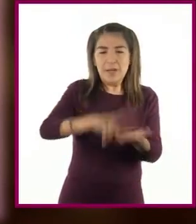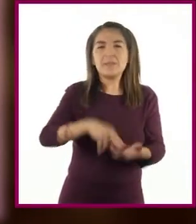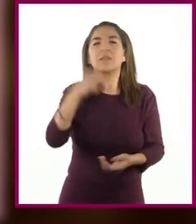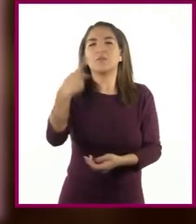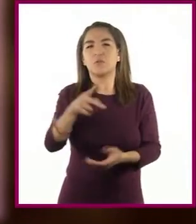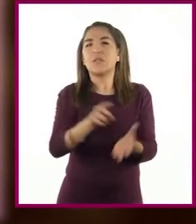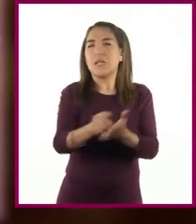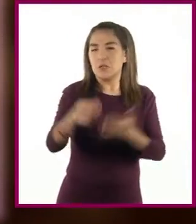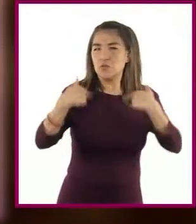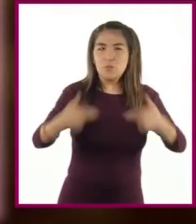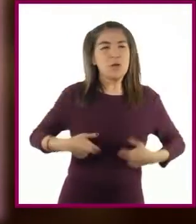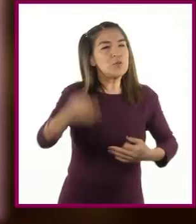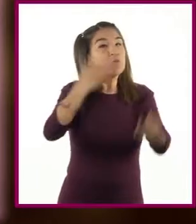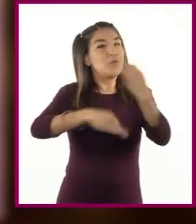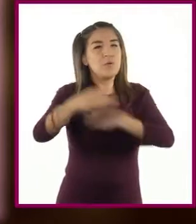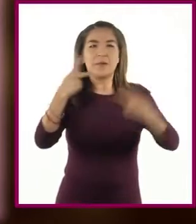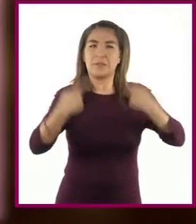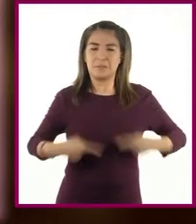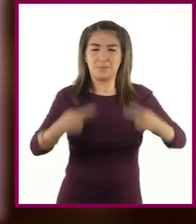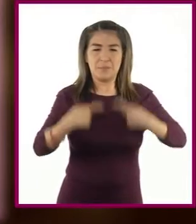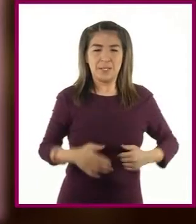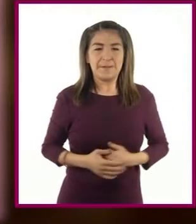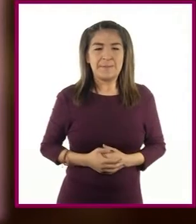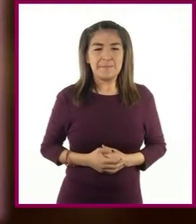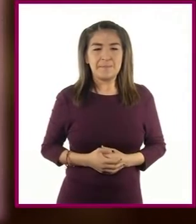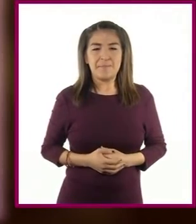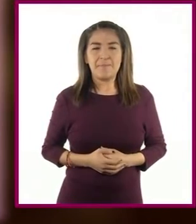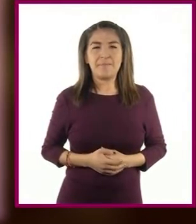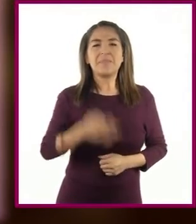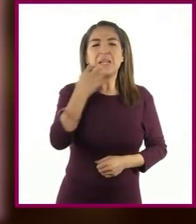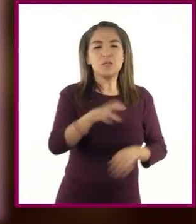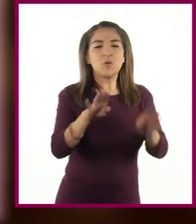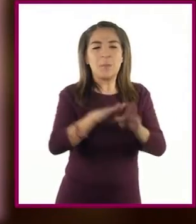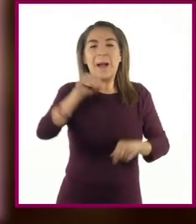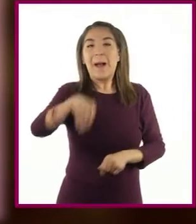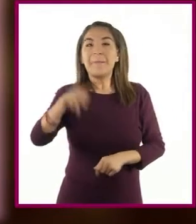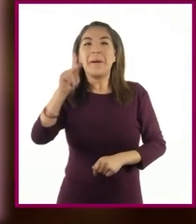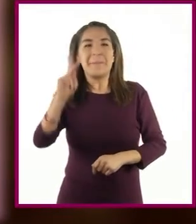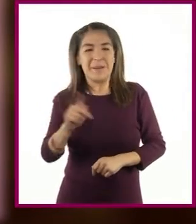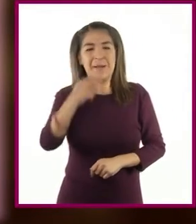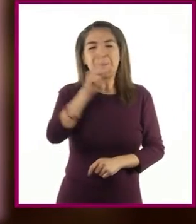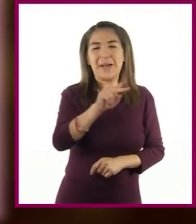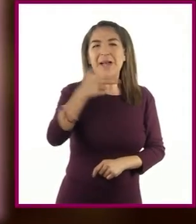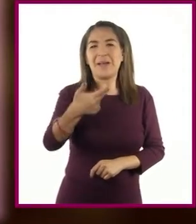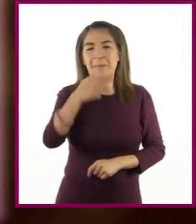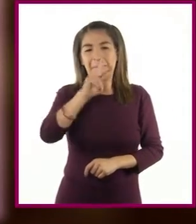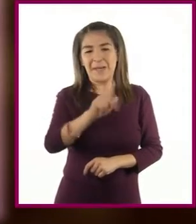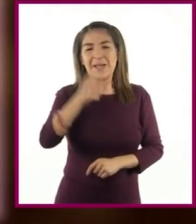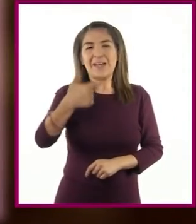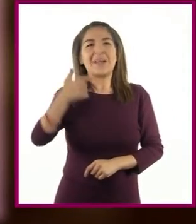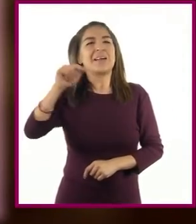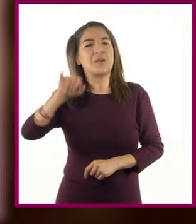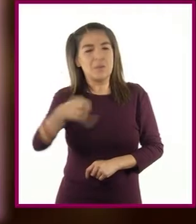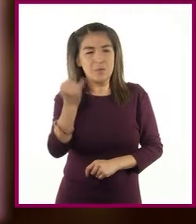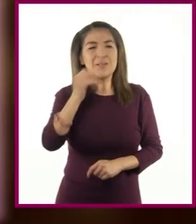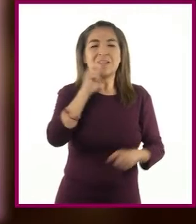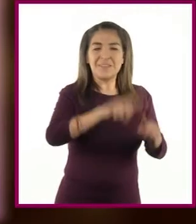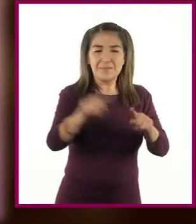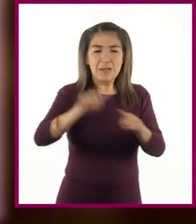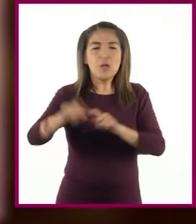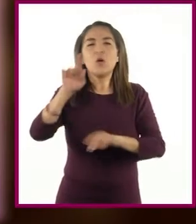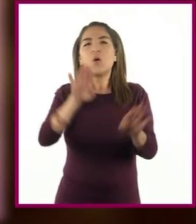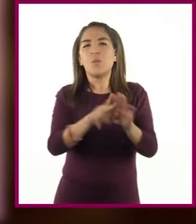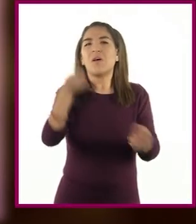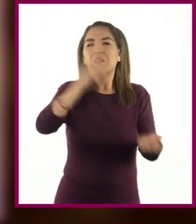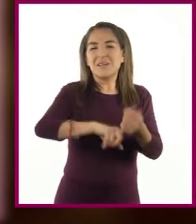las personas. Las agencias del Ministerio Público que orientan a los ciudadanos para levantar denuncias por hechos delictivos